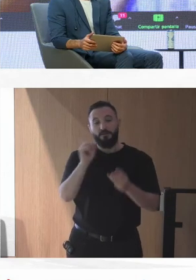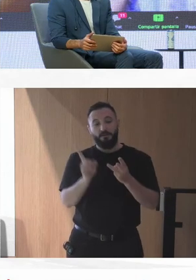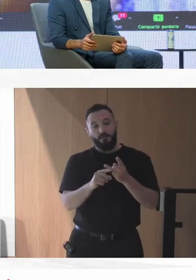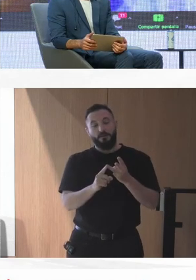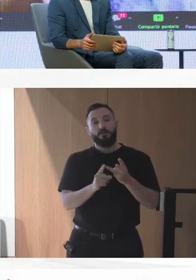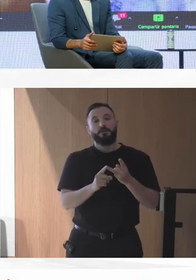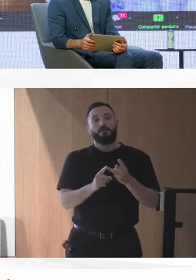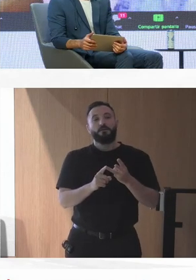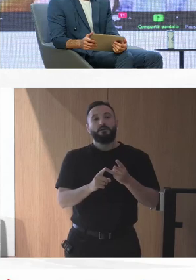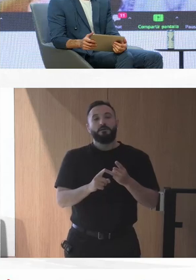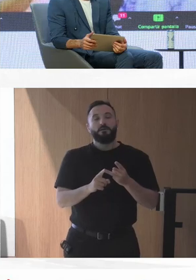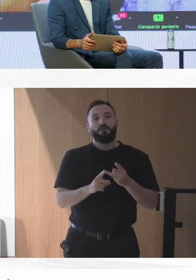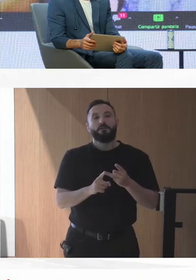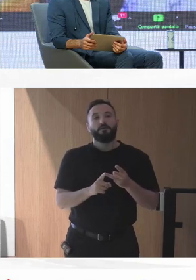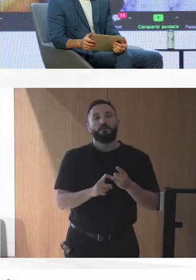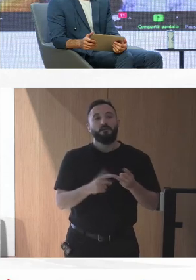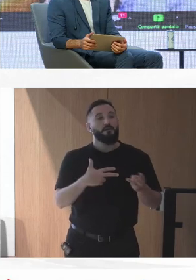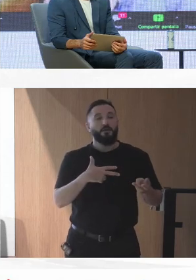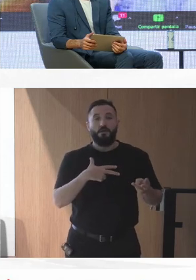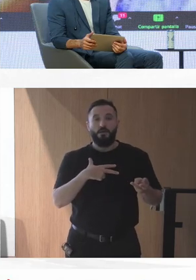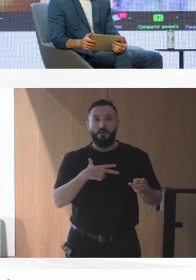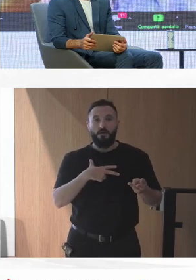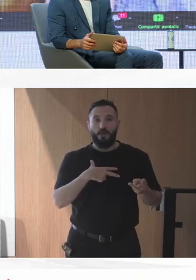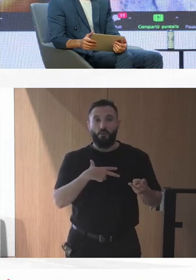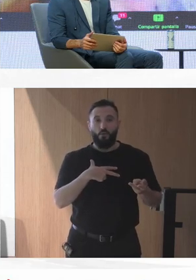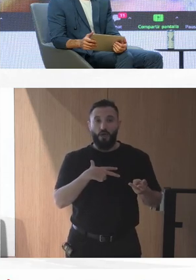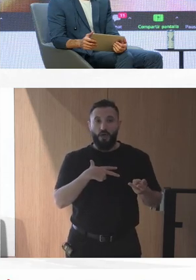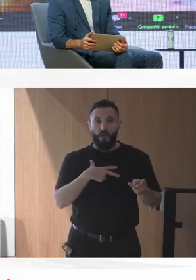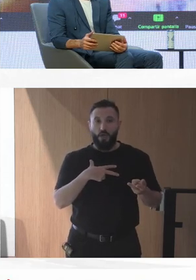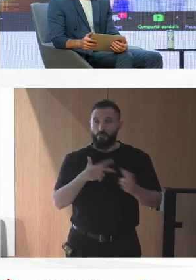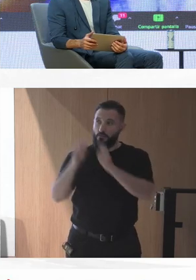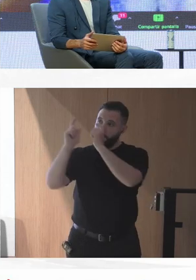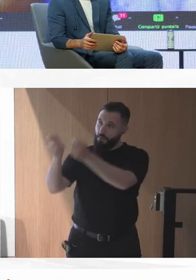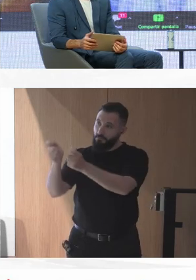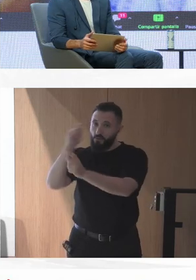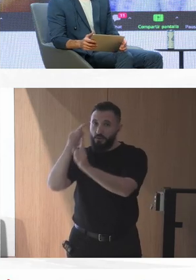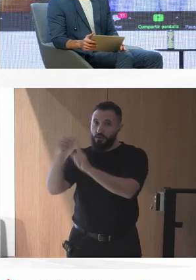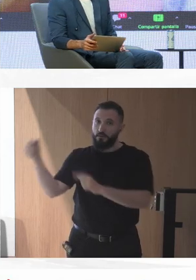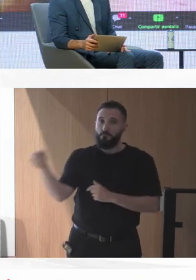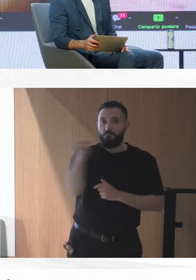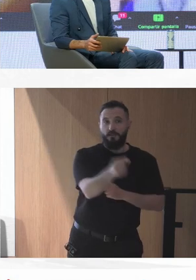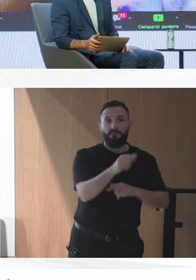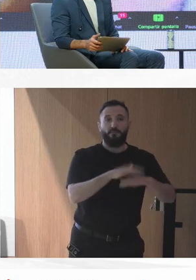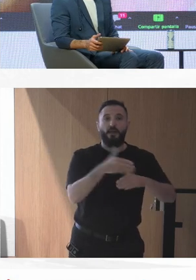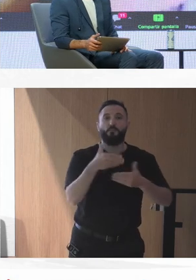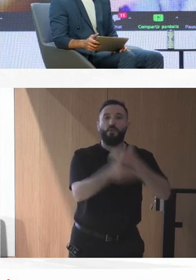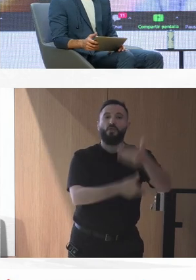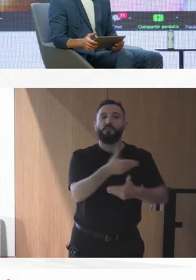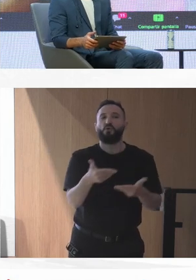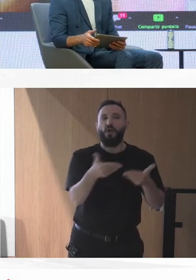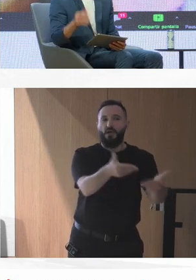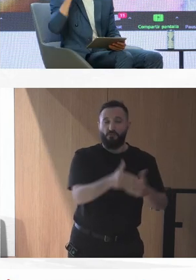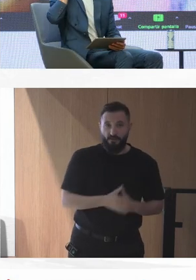Nombramos a un abogado para ayudarla durante el procedimiento e insistimos en que